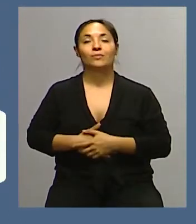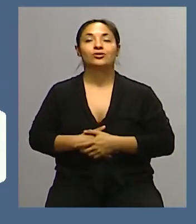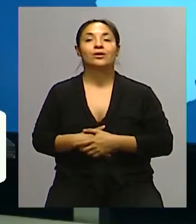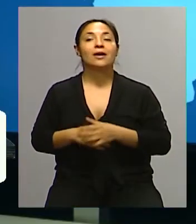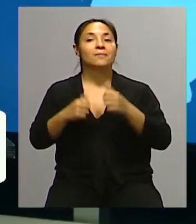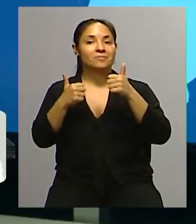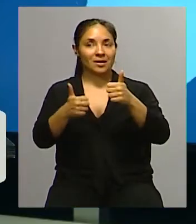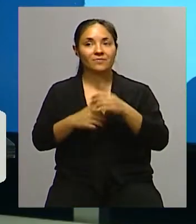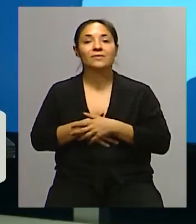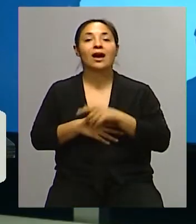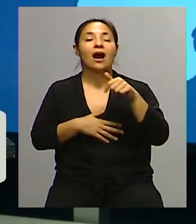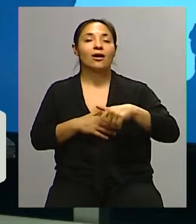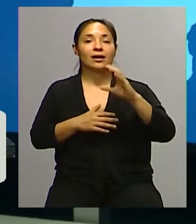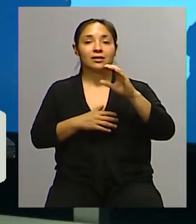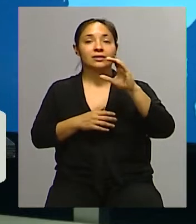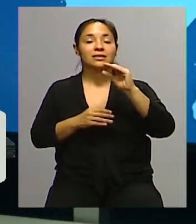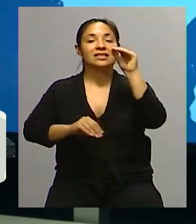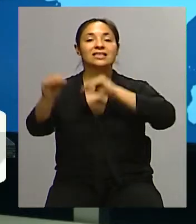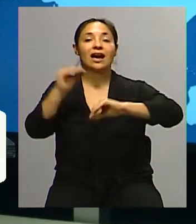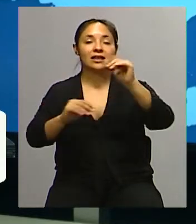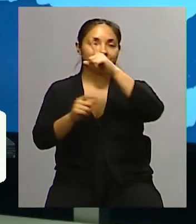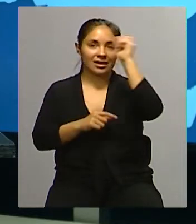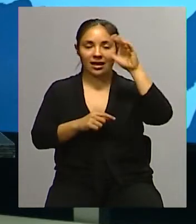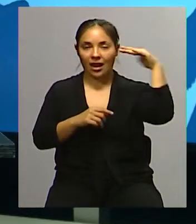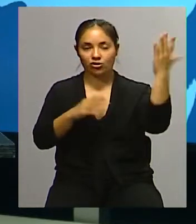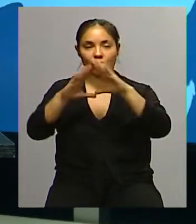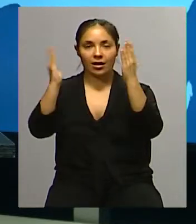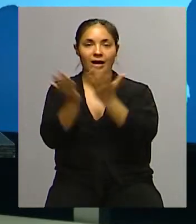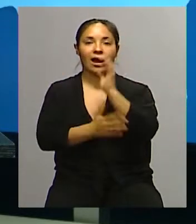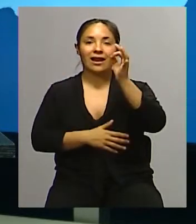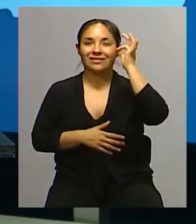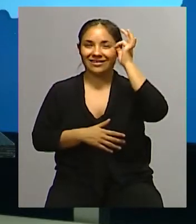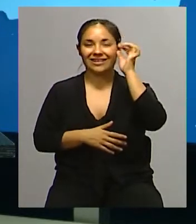Dale. Acá estoy. Estamos aquí en Chat Internacional en el 30 de la TDA. Ya volvemos.